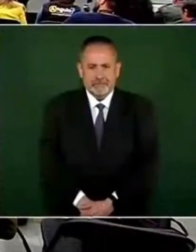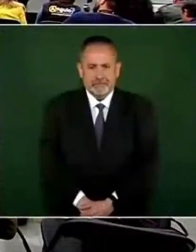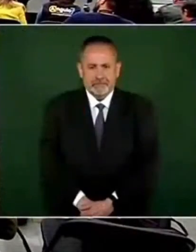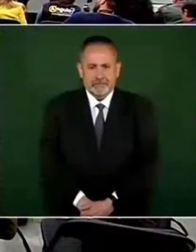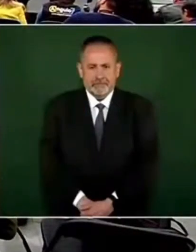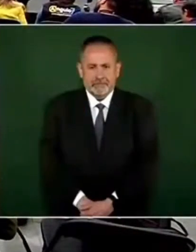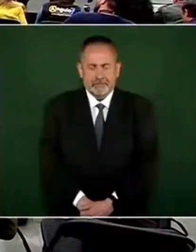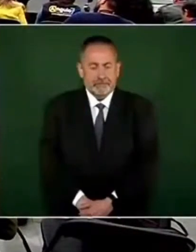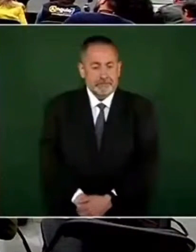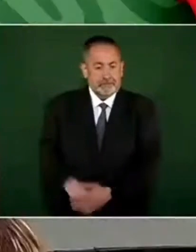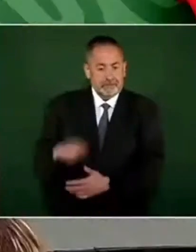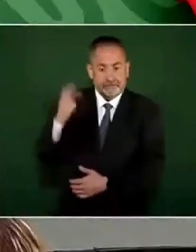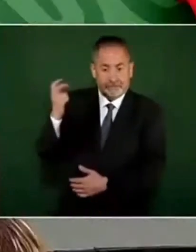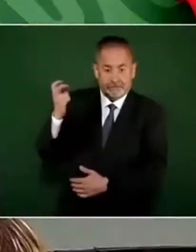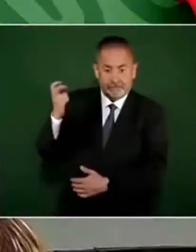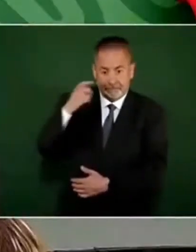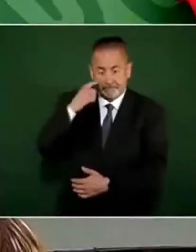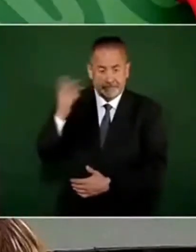Y